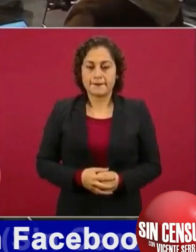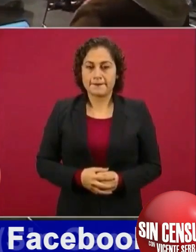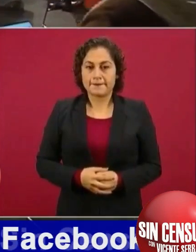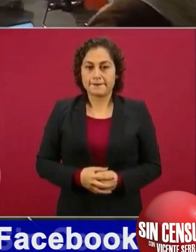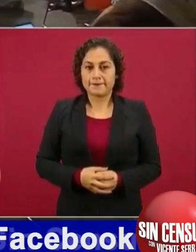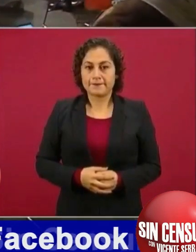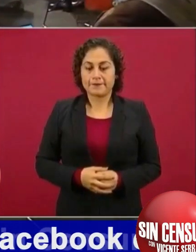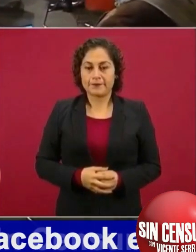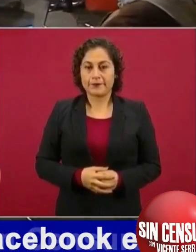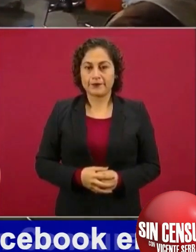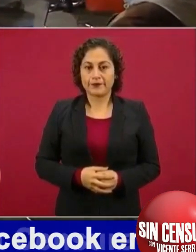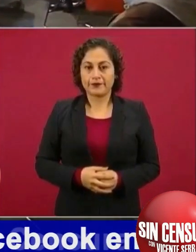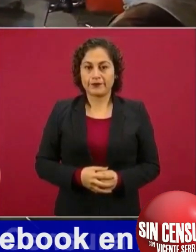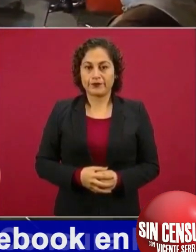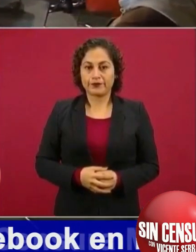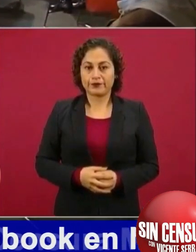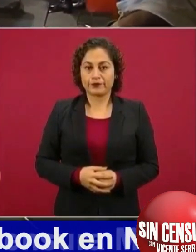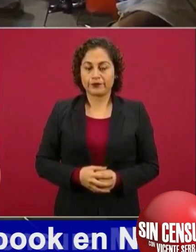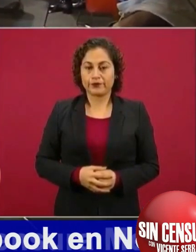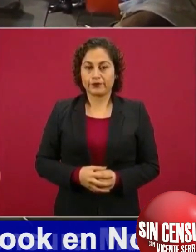Entonces,